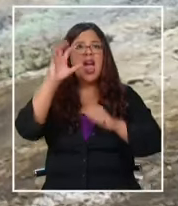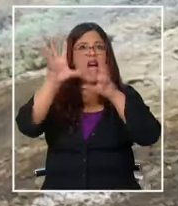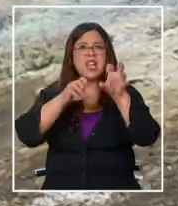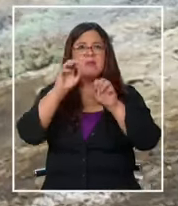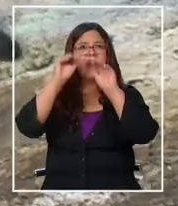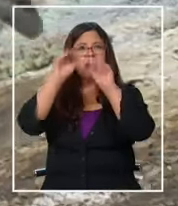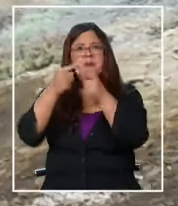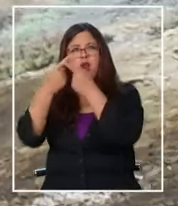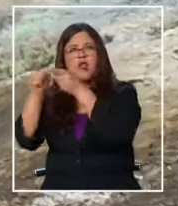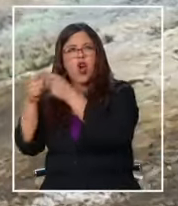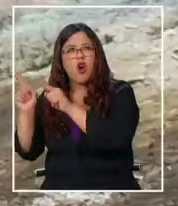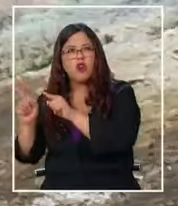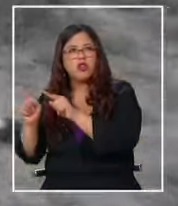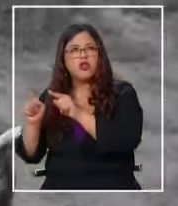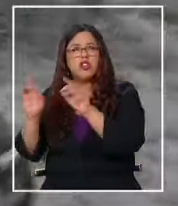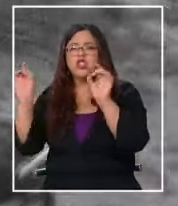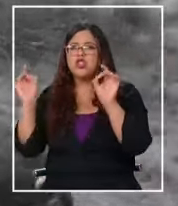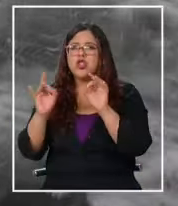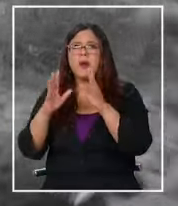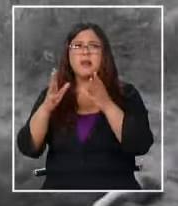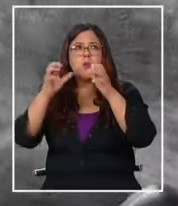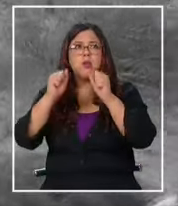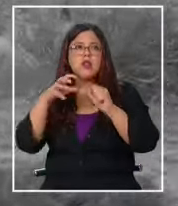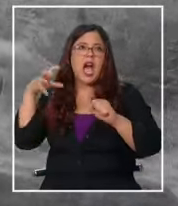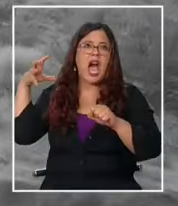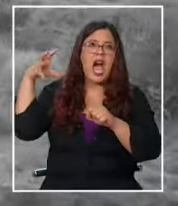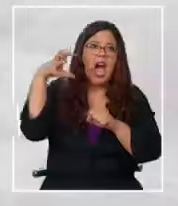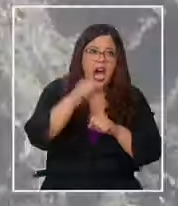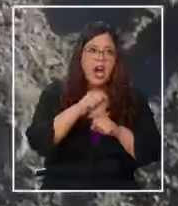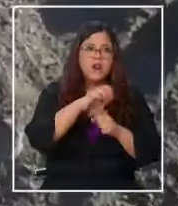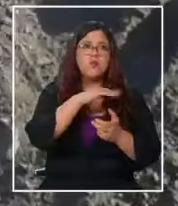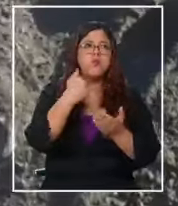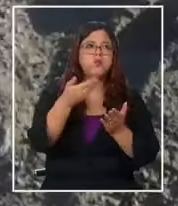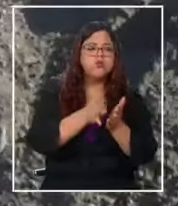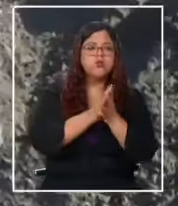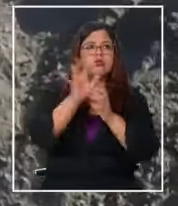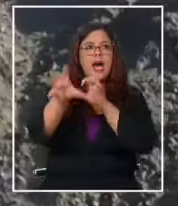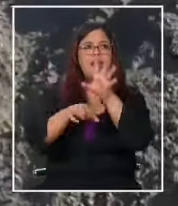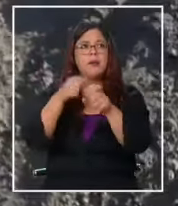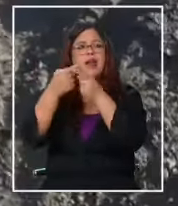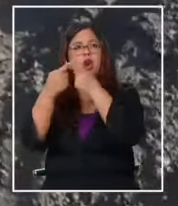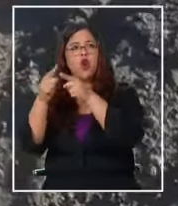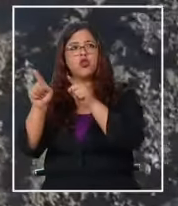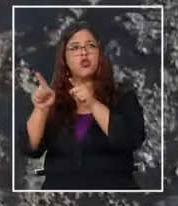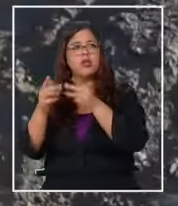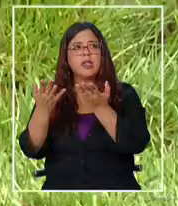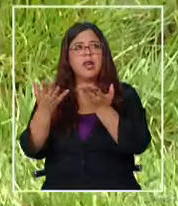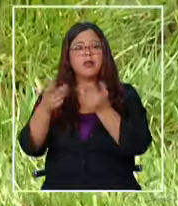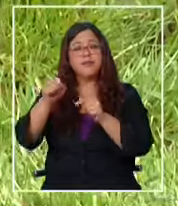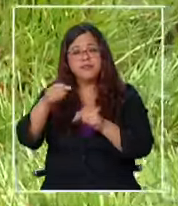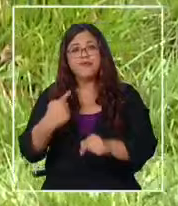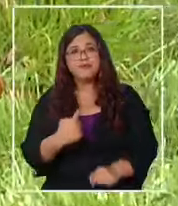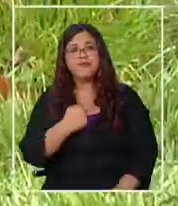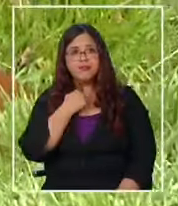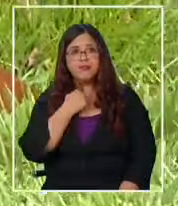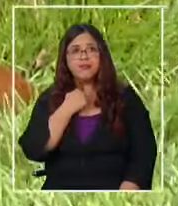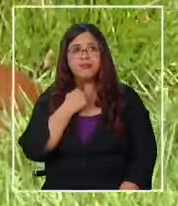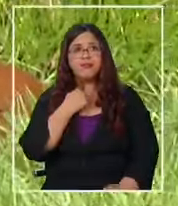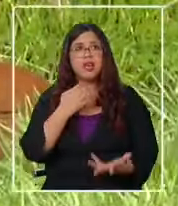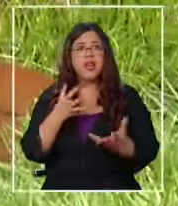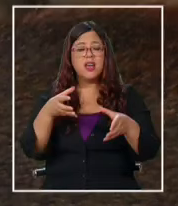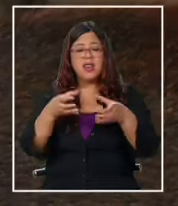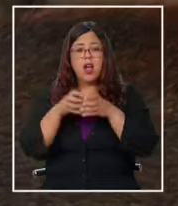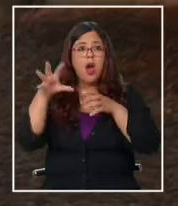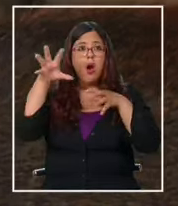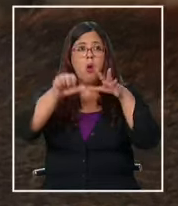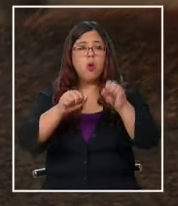salvaje. Guiado por sus instintos, es capaz de atacar hasta lograr la muerte de sus presas. Víctimas frecuentes de estas verdaderas